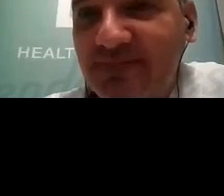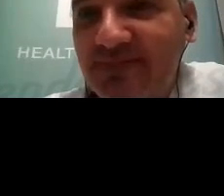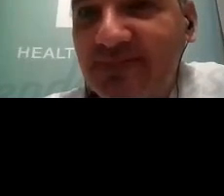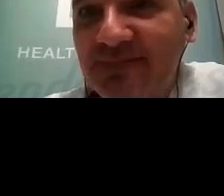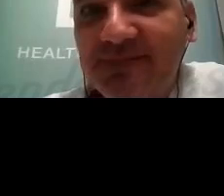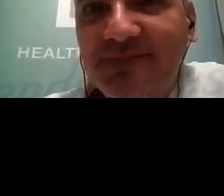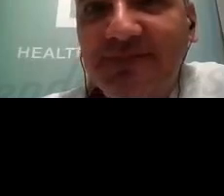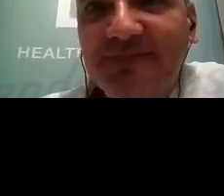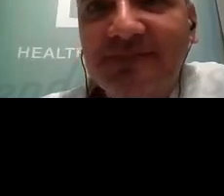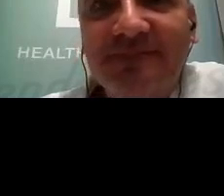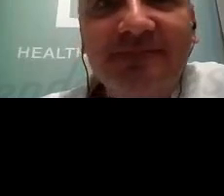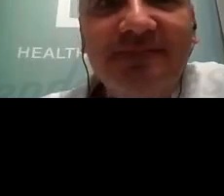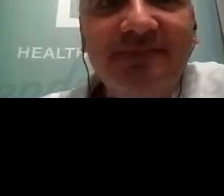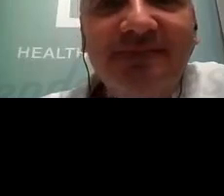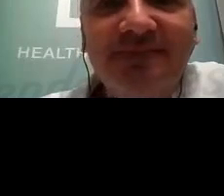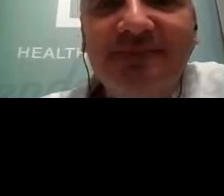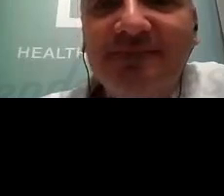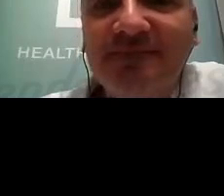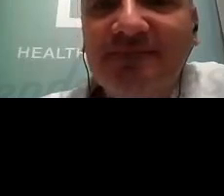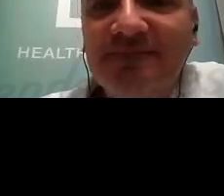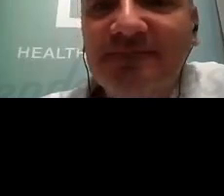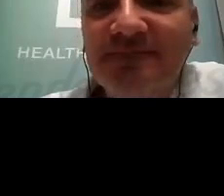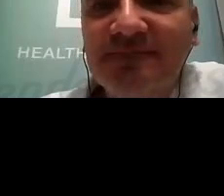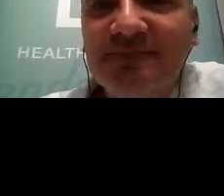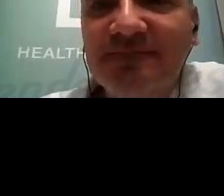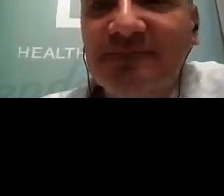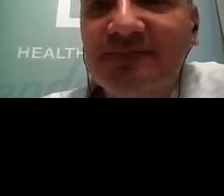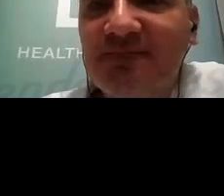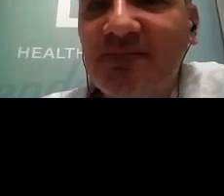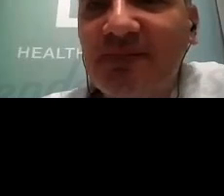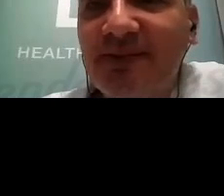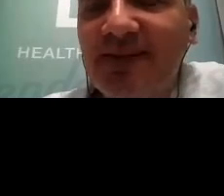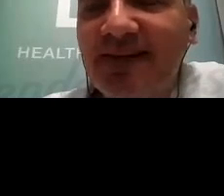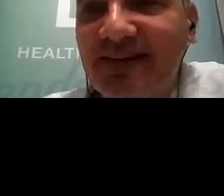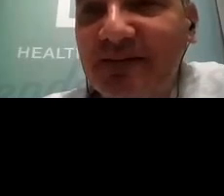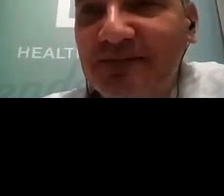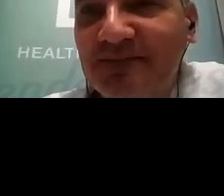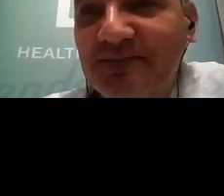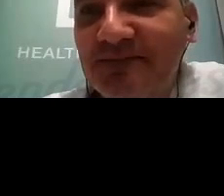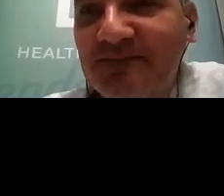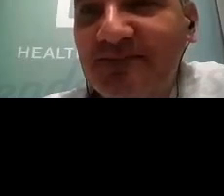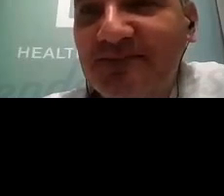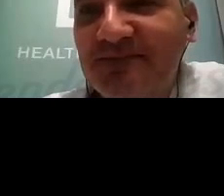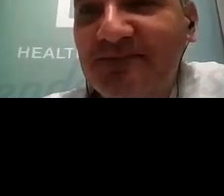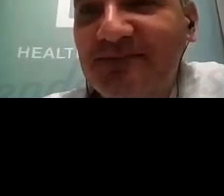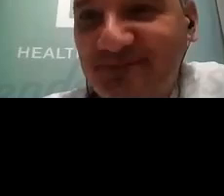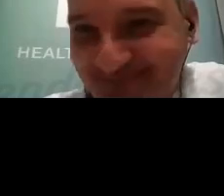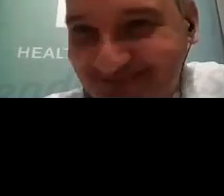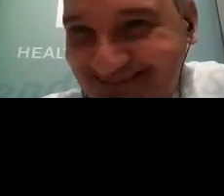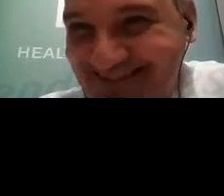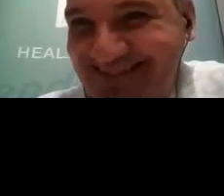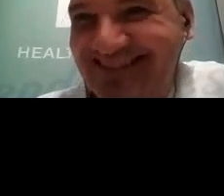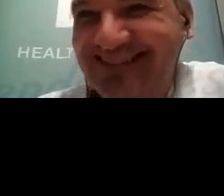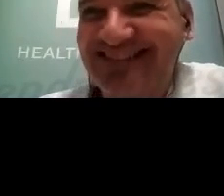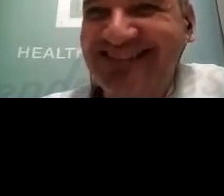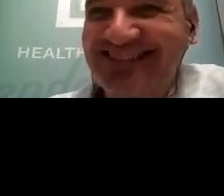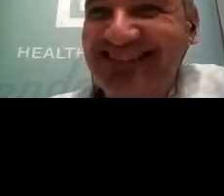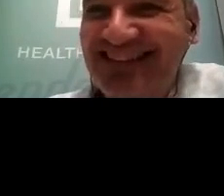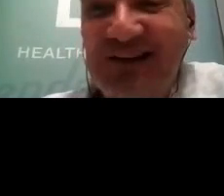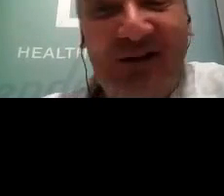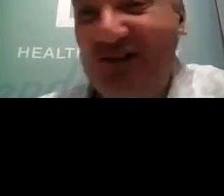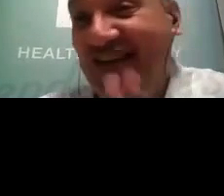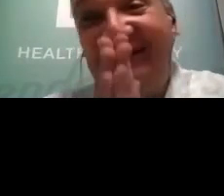a Esther, ¿vale? Y nada, millones de gracias. Gracias, doctor, por la maratón que te has pegado hoy de